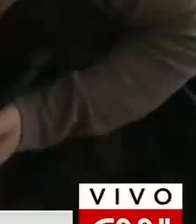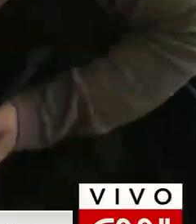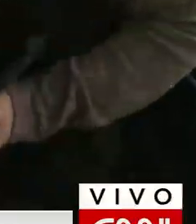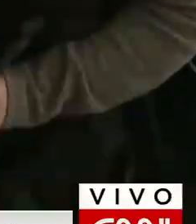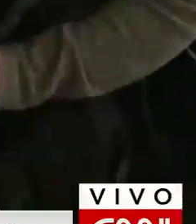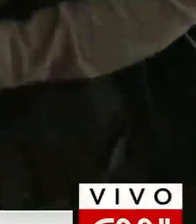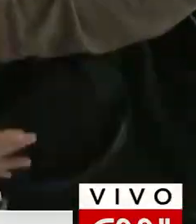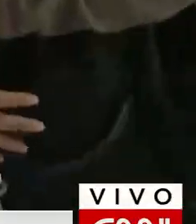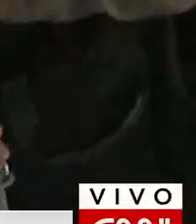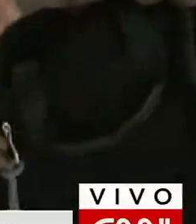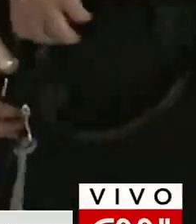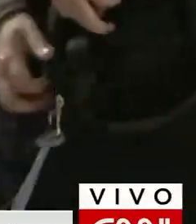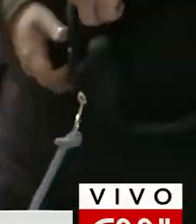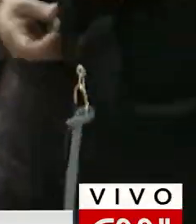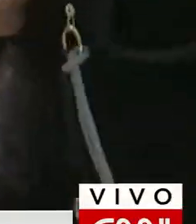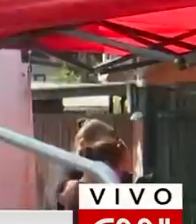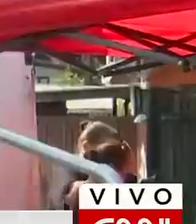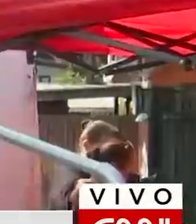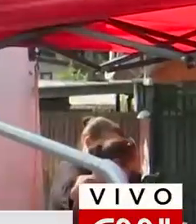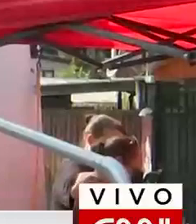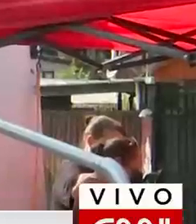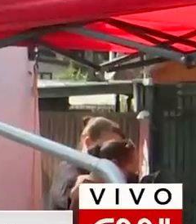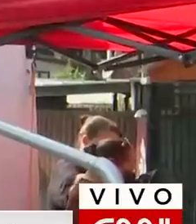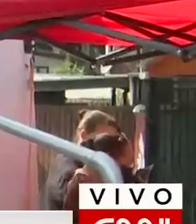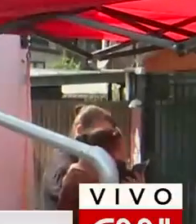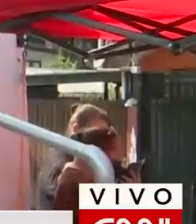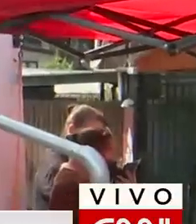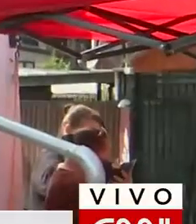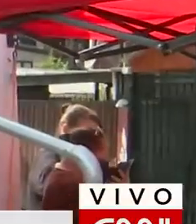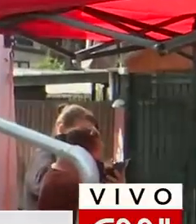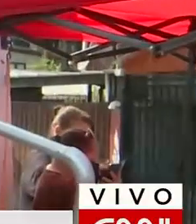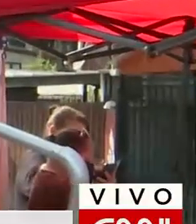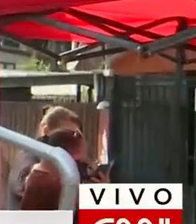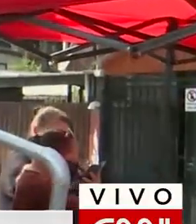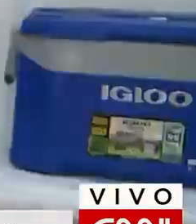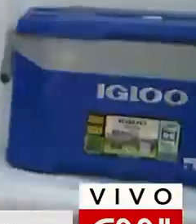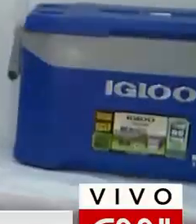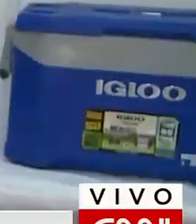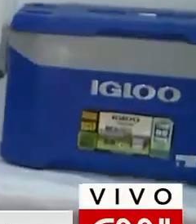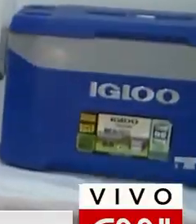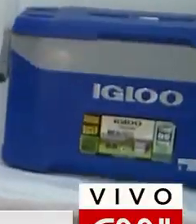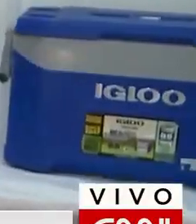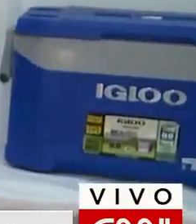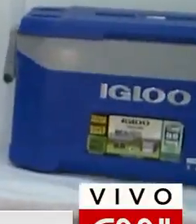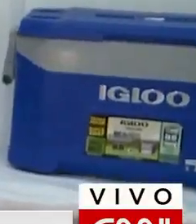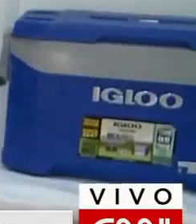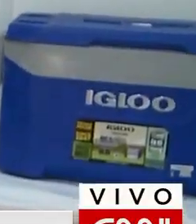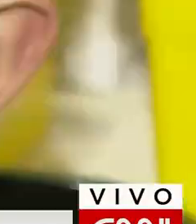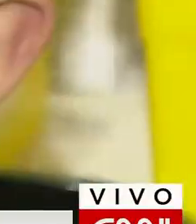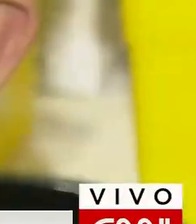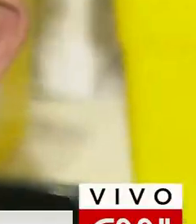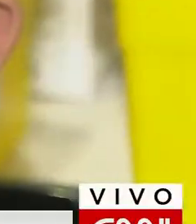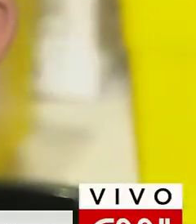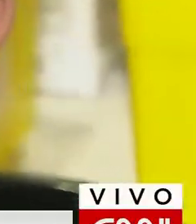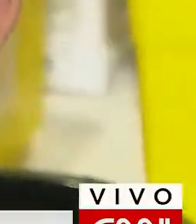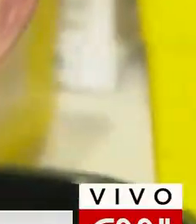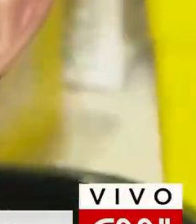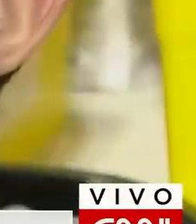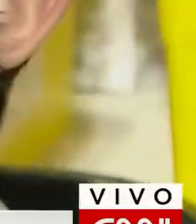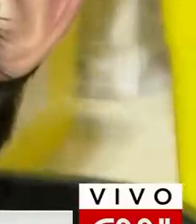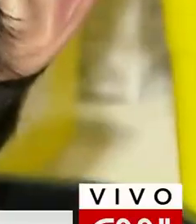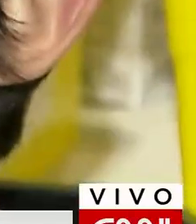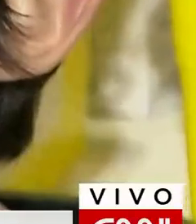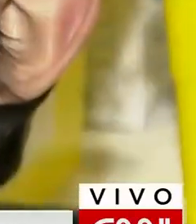va avanzando el proceso de vacunación de los niños de 3 a 6 años para ver si podemos iniciar al menos en el rango de 2